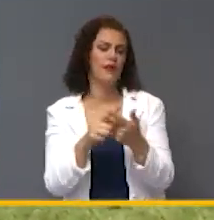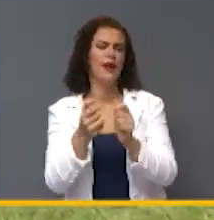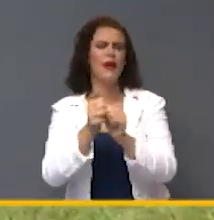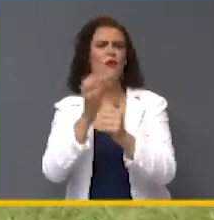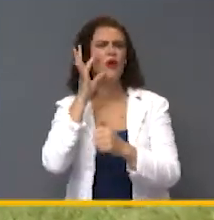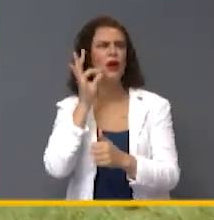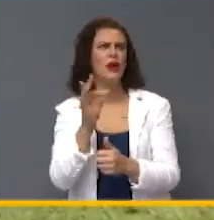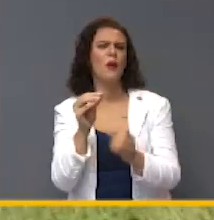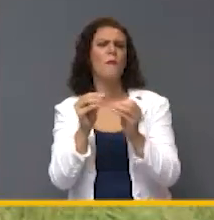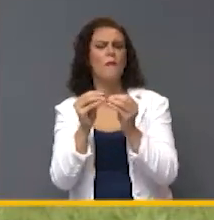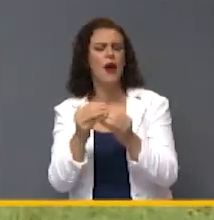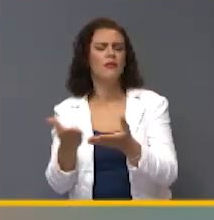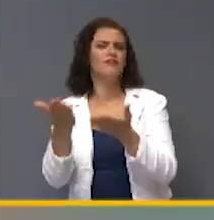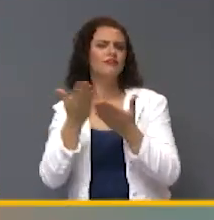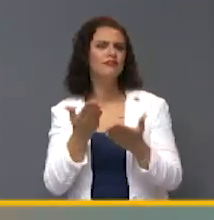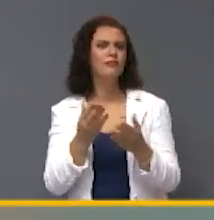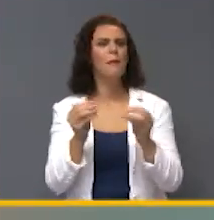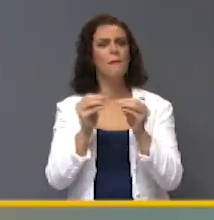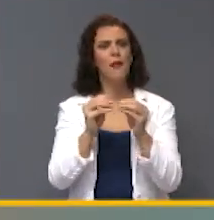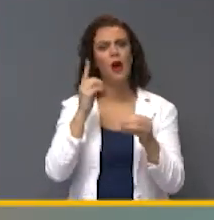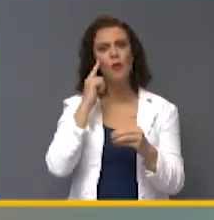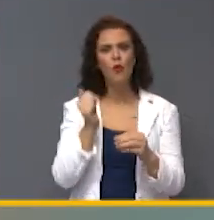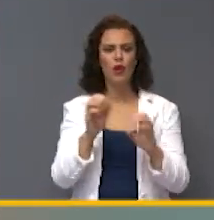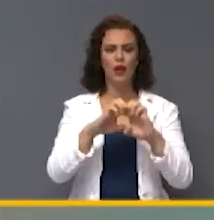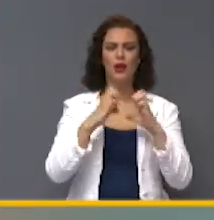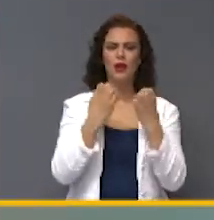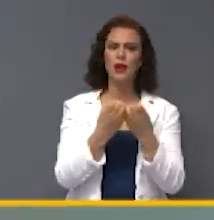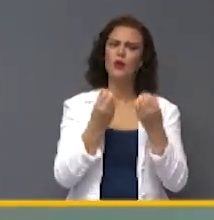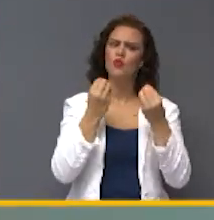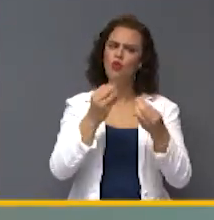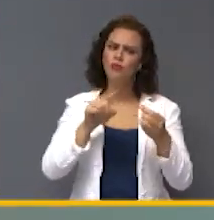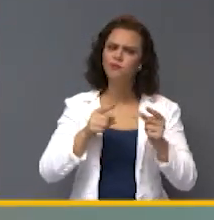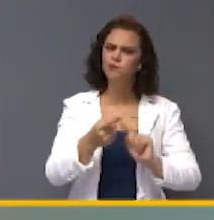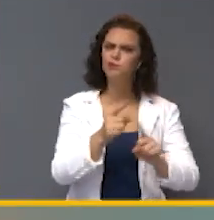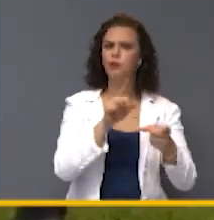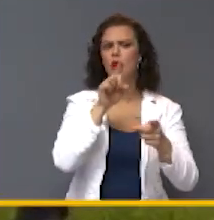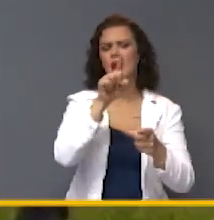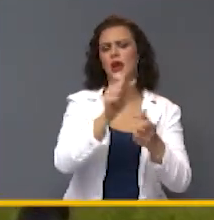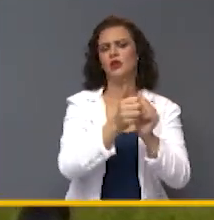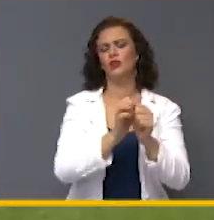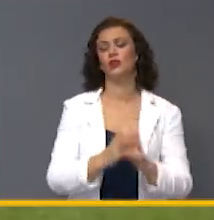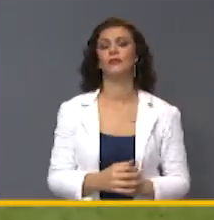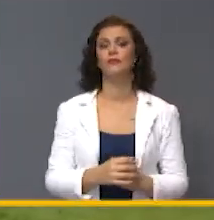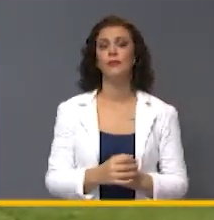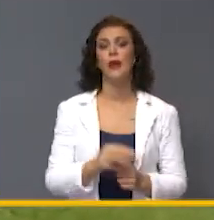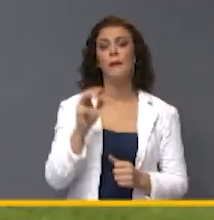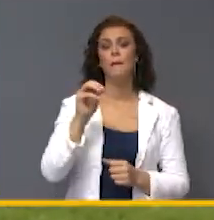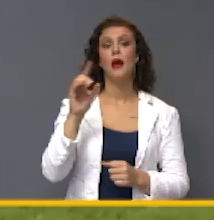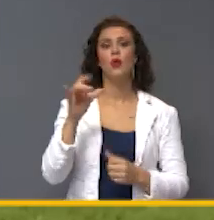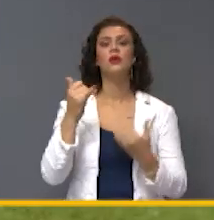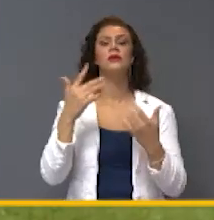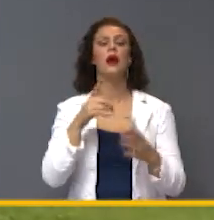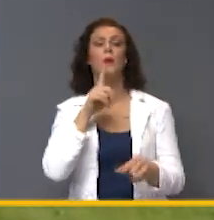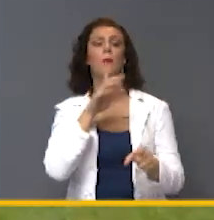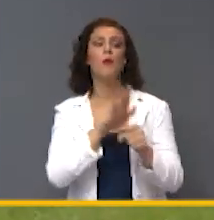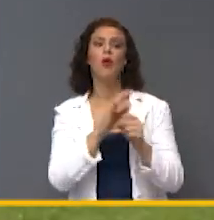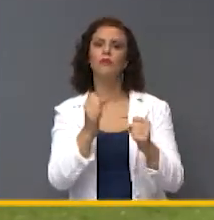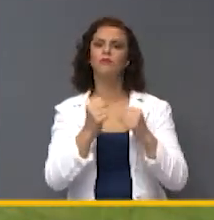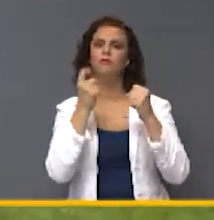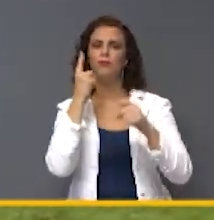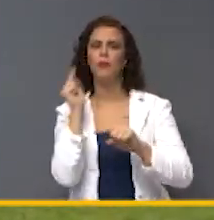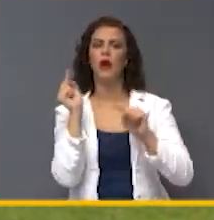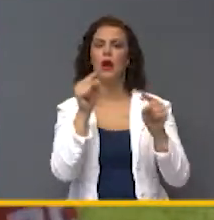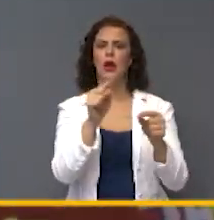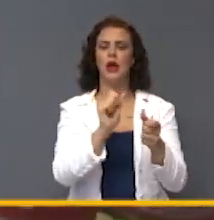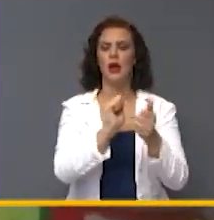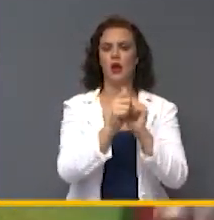creo que merecimos más porque el equipo fue muy ofensivo en Sporting. A Maynor Díaz le habían prometido refuerzos para el regreso